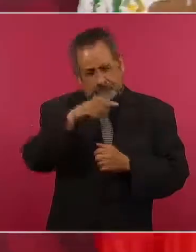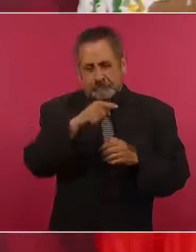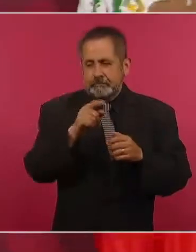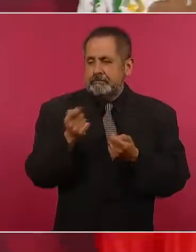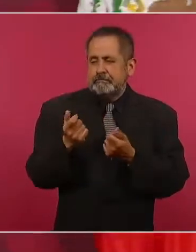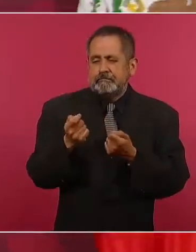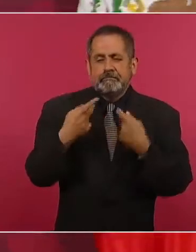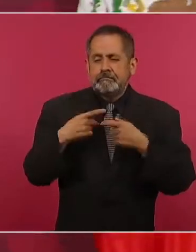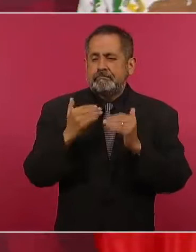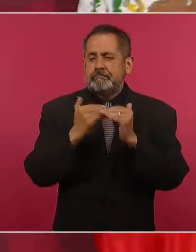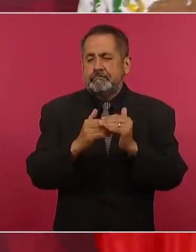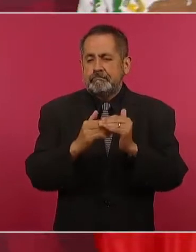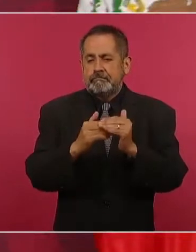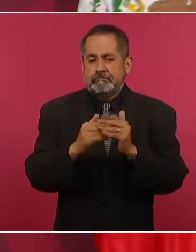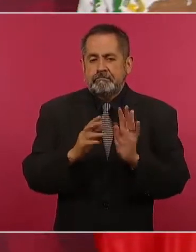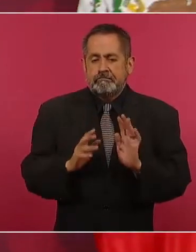más reducido,